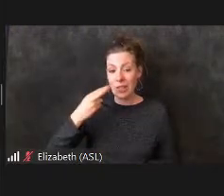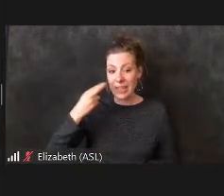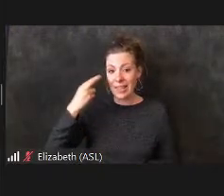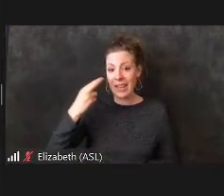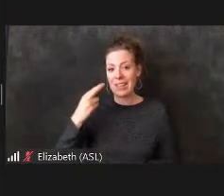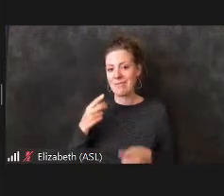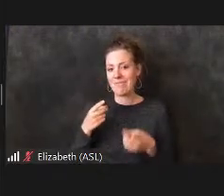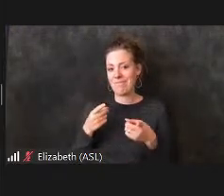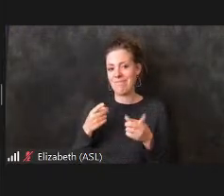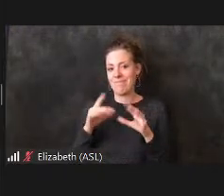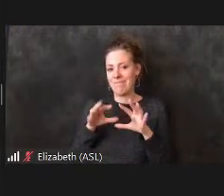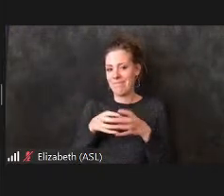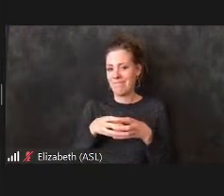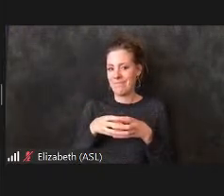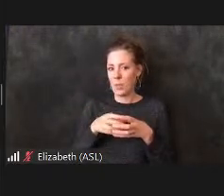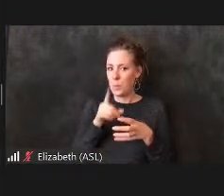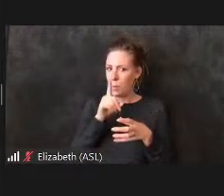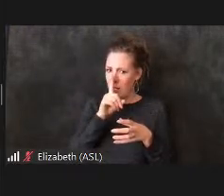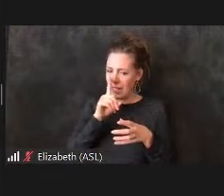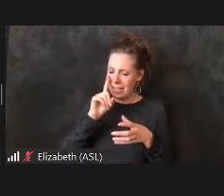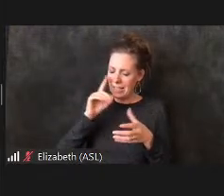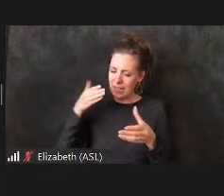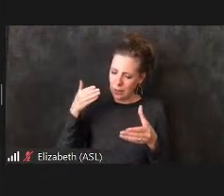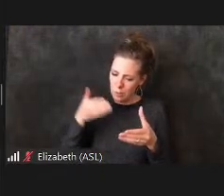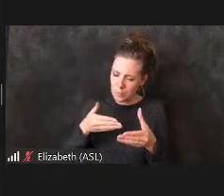Pero también realizamos de que este es un grupo